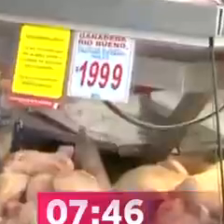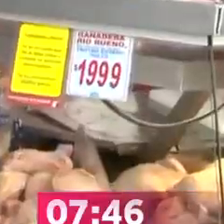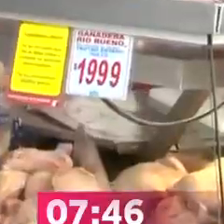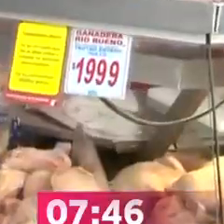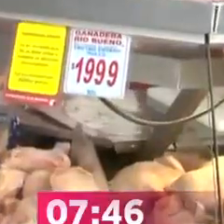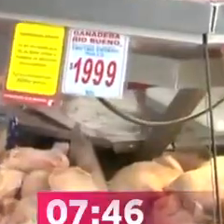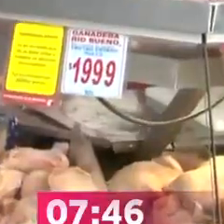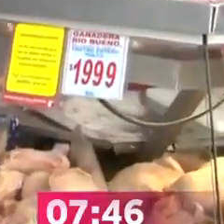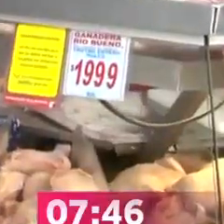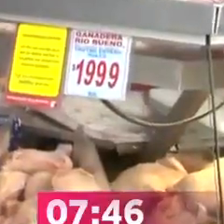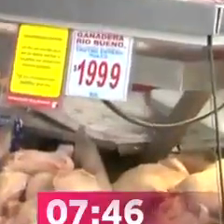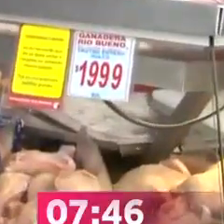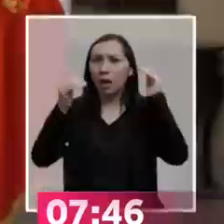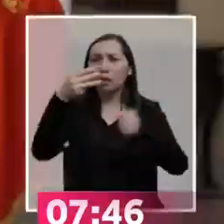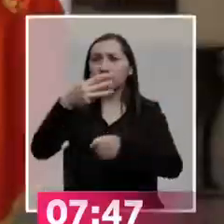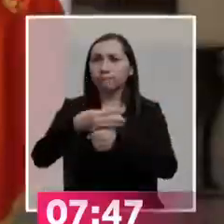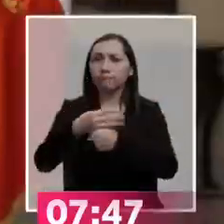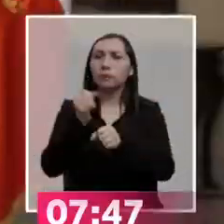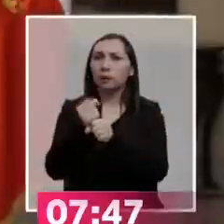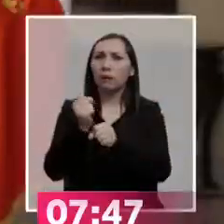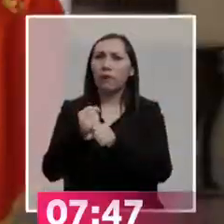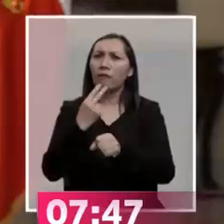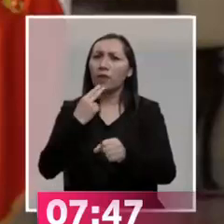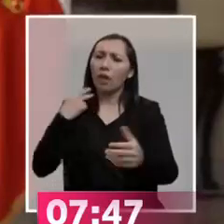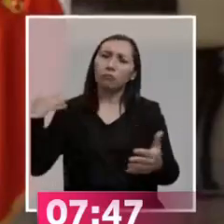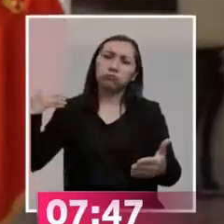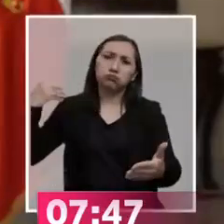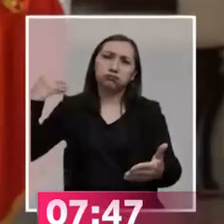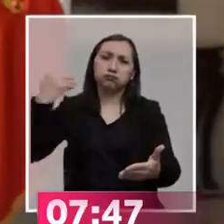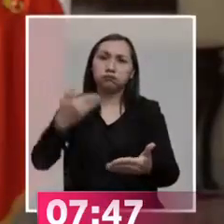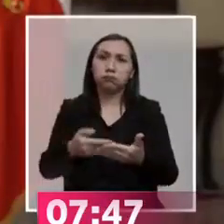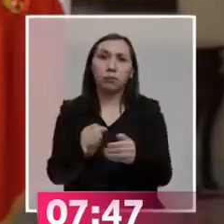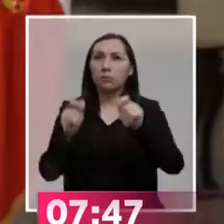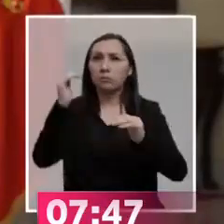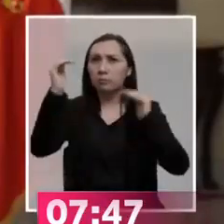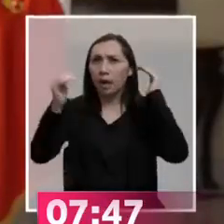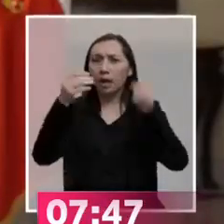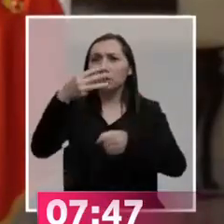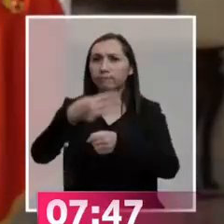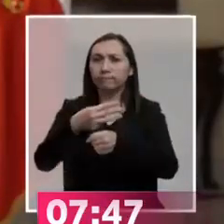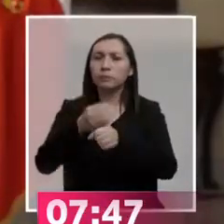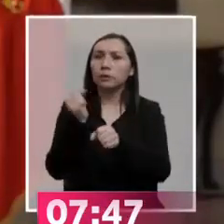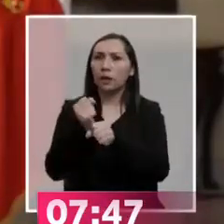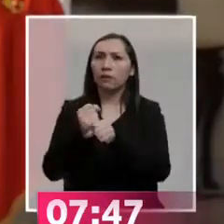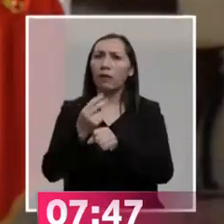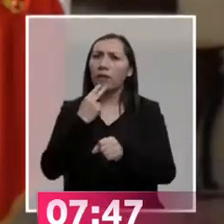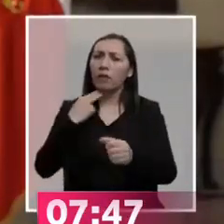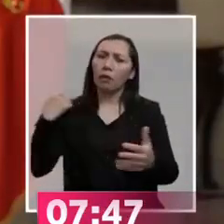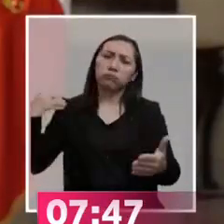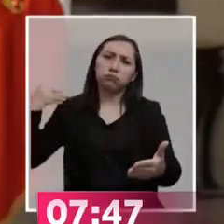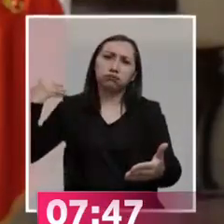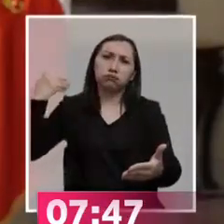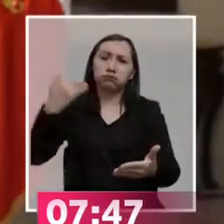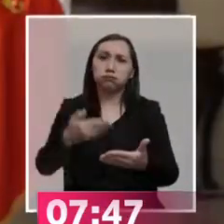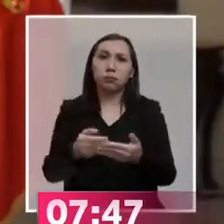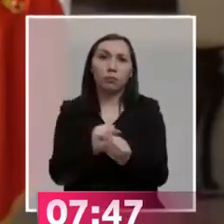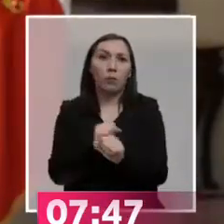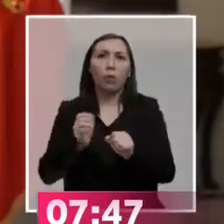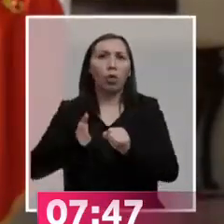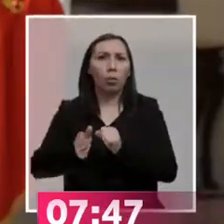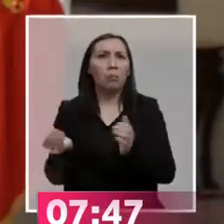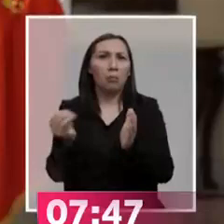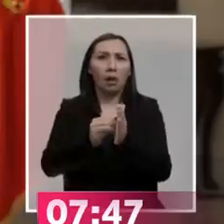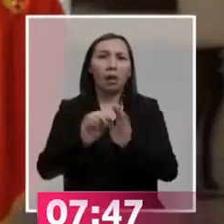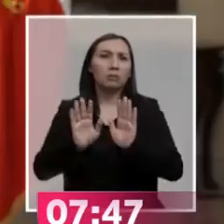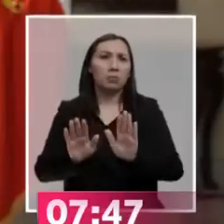Y otro tema polémico es que también destacó que van a ser heredables, van a seguir siendo heredables también las pensiones de los chilenos, un tema que también había creado polémica.